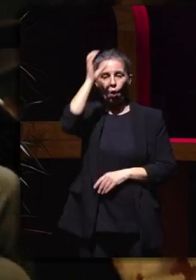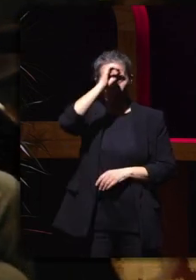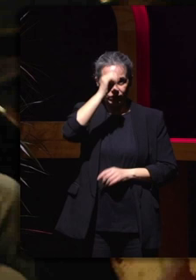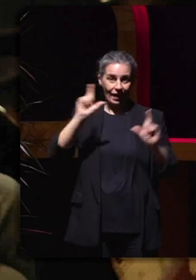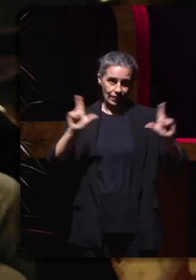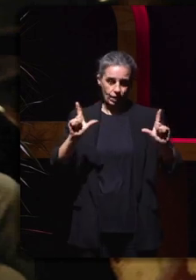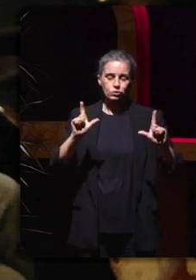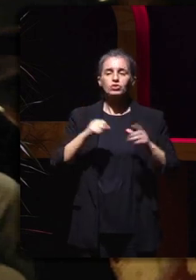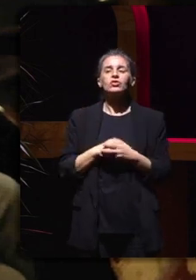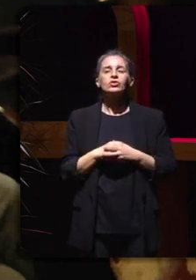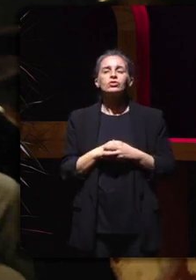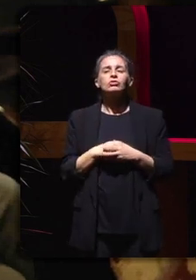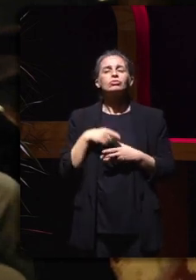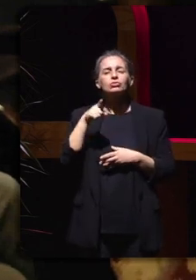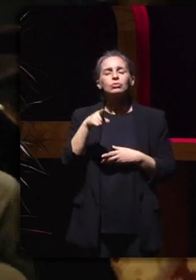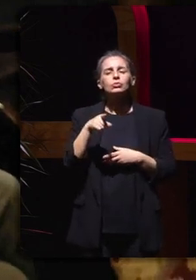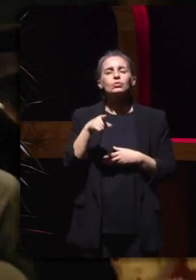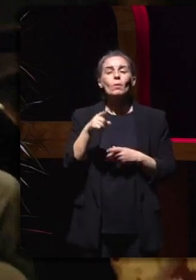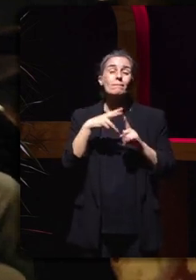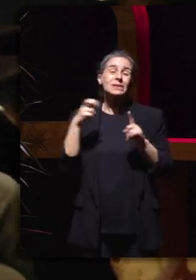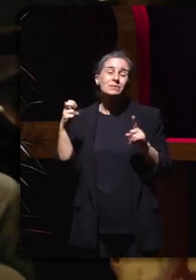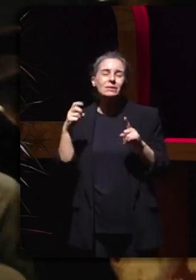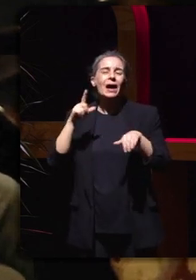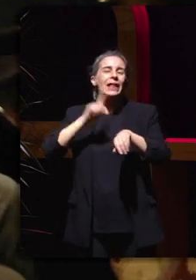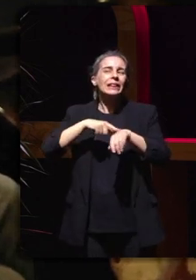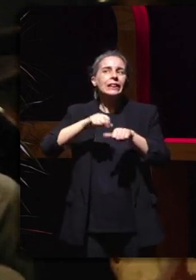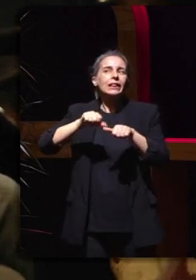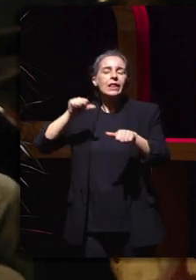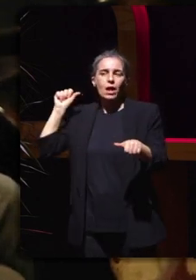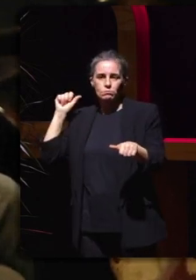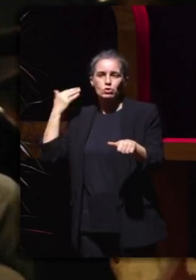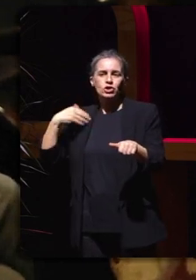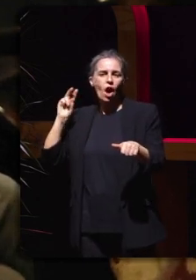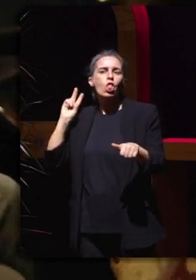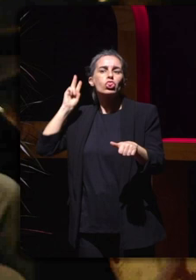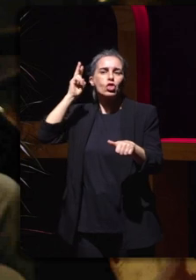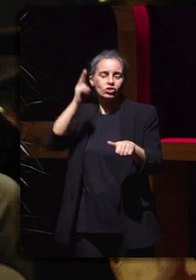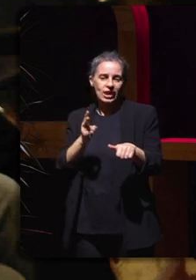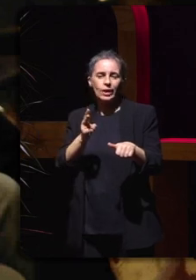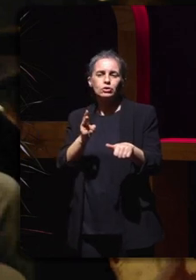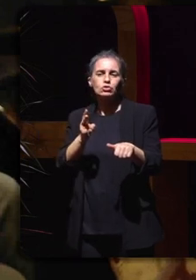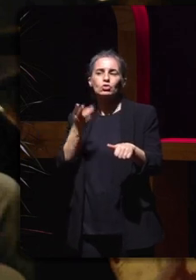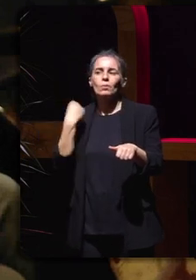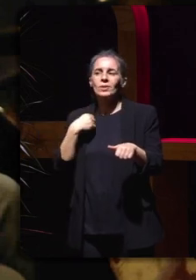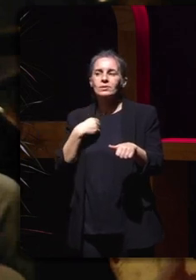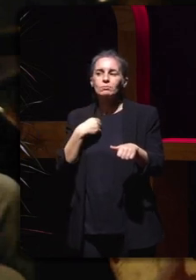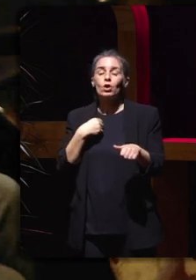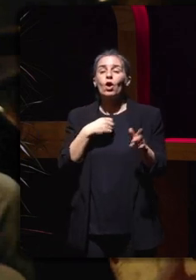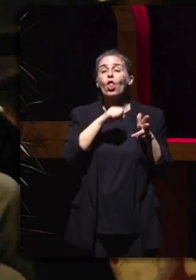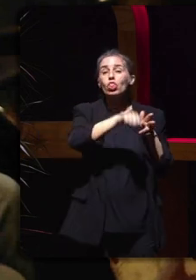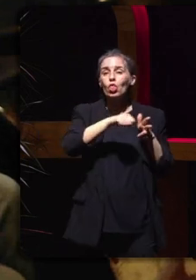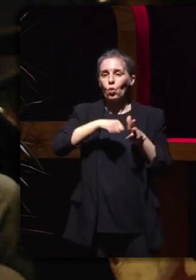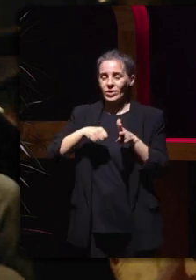televisión cómo has visto con la perspectiva del tiempo porque ya han pasado dos años la repercusión que ha tenido el documental